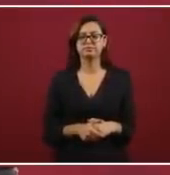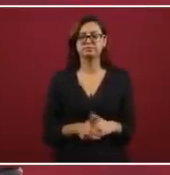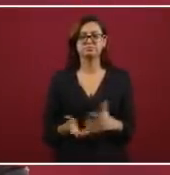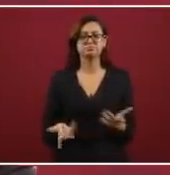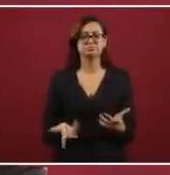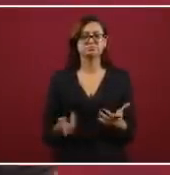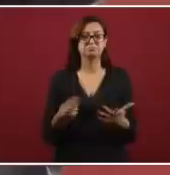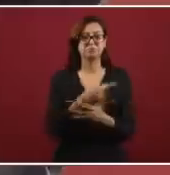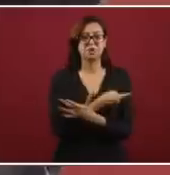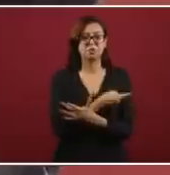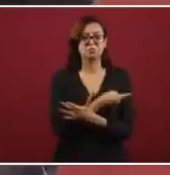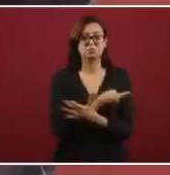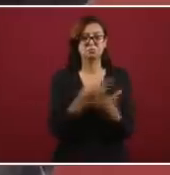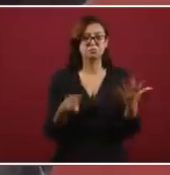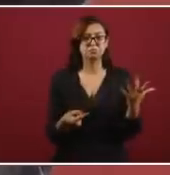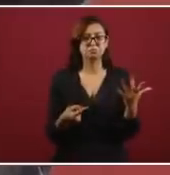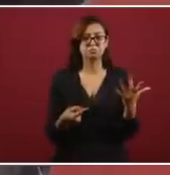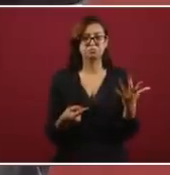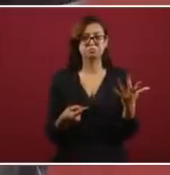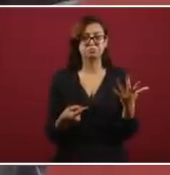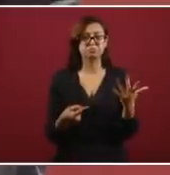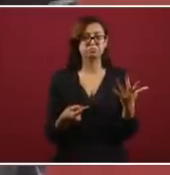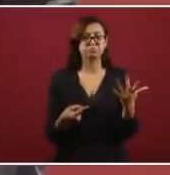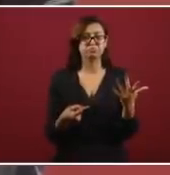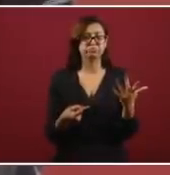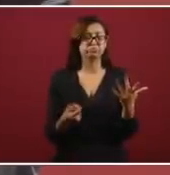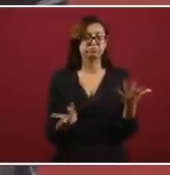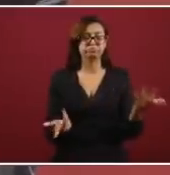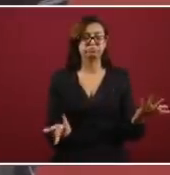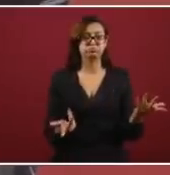Todo esto no lo estamos haciendo para